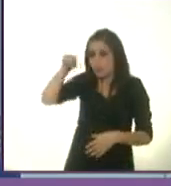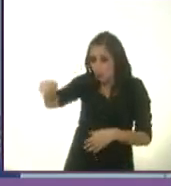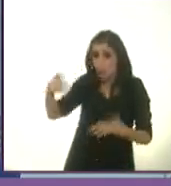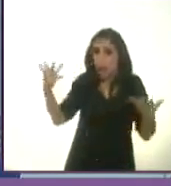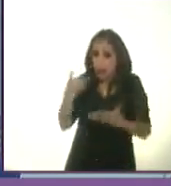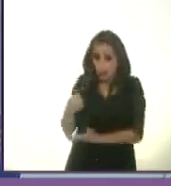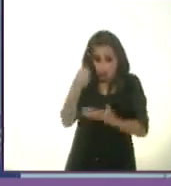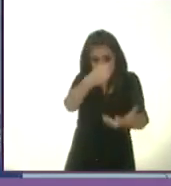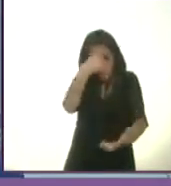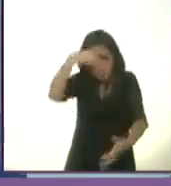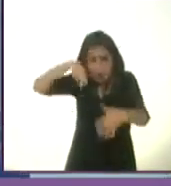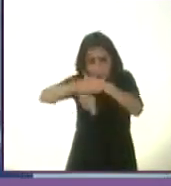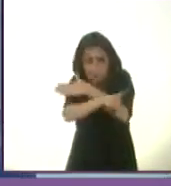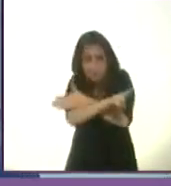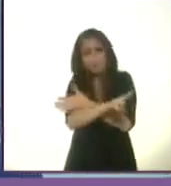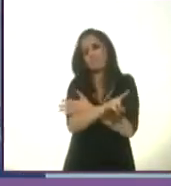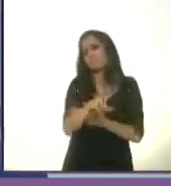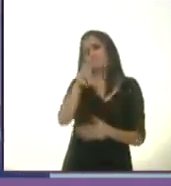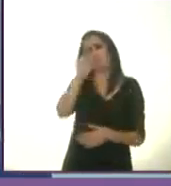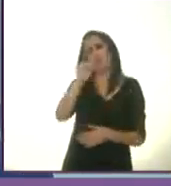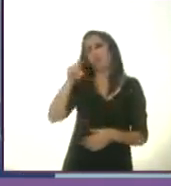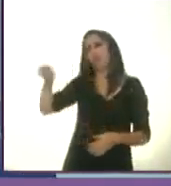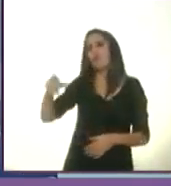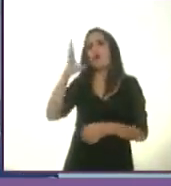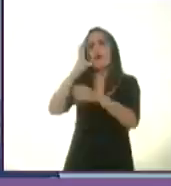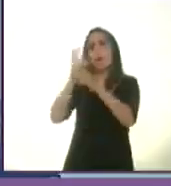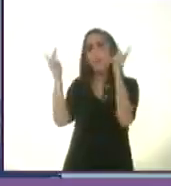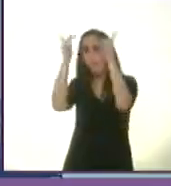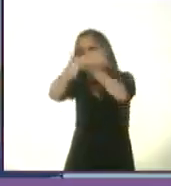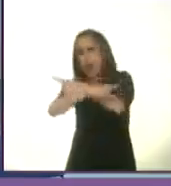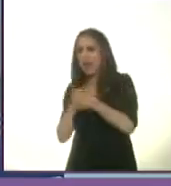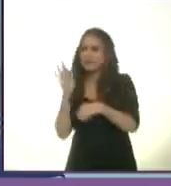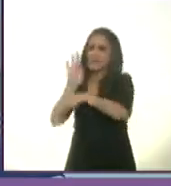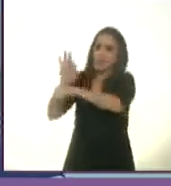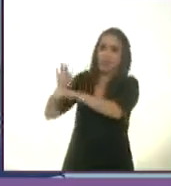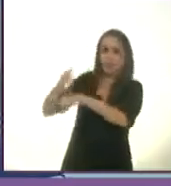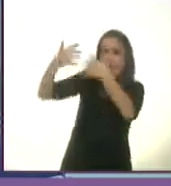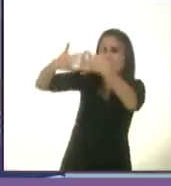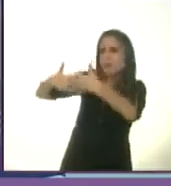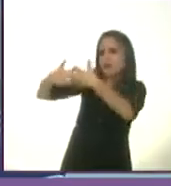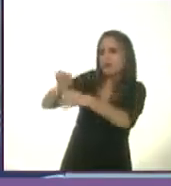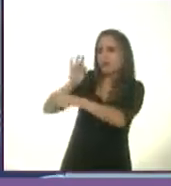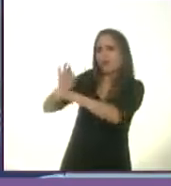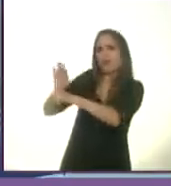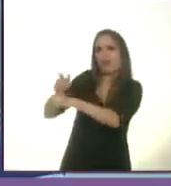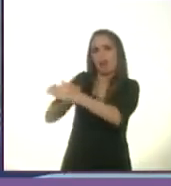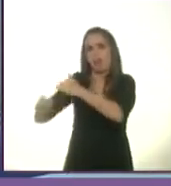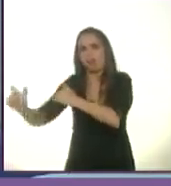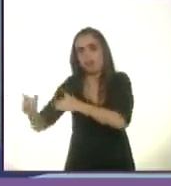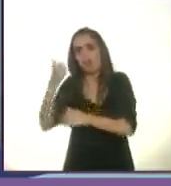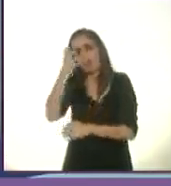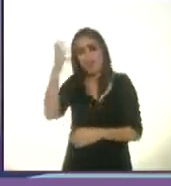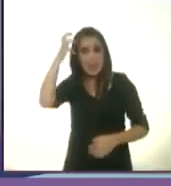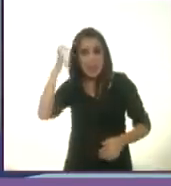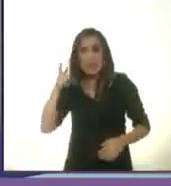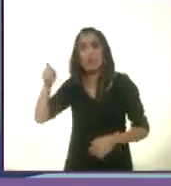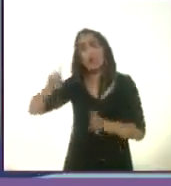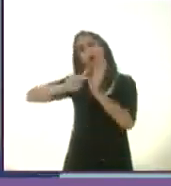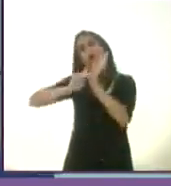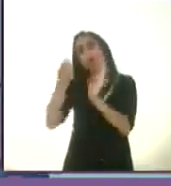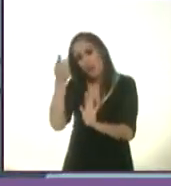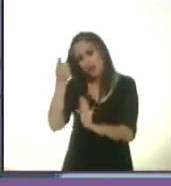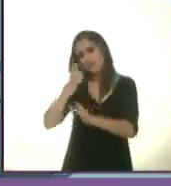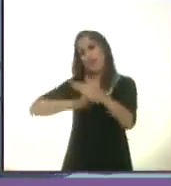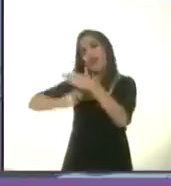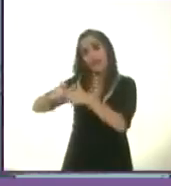en el metro invirtieron en sus compadres inmobiliarios en los que por cierto claudia volverá a invertir ya lo dijo y al